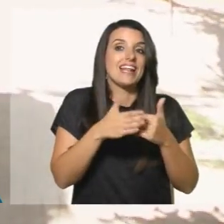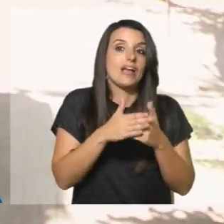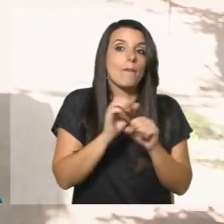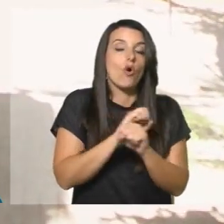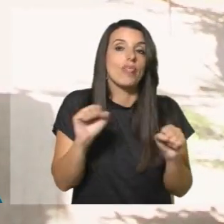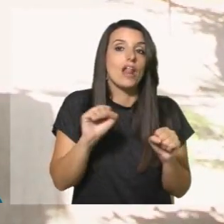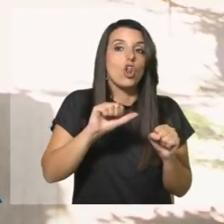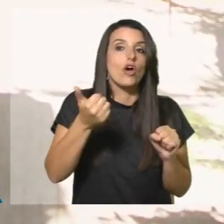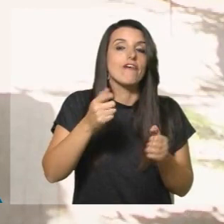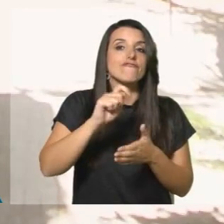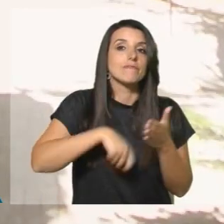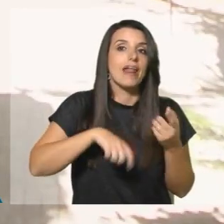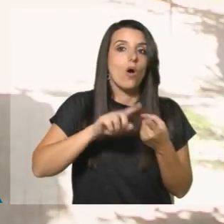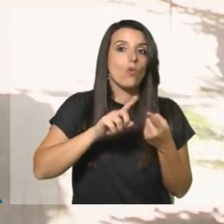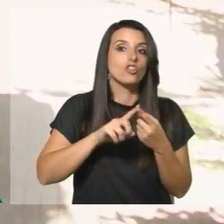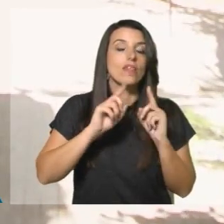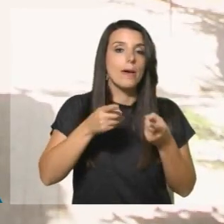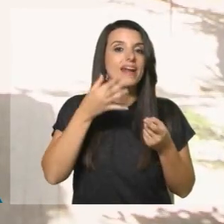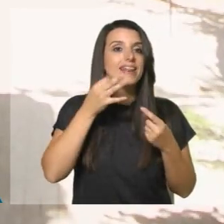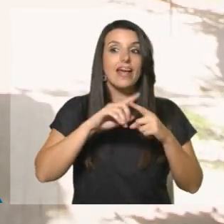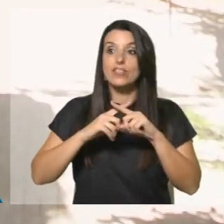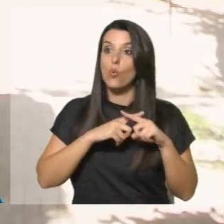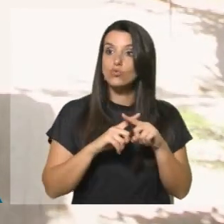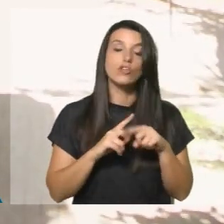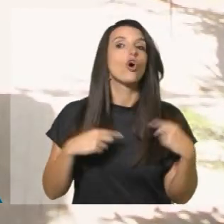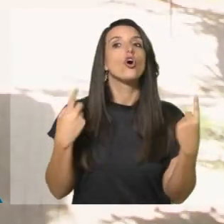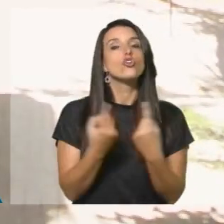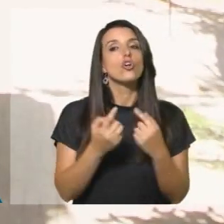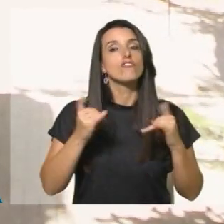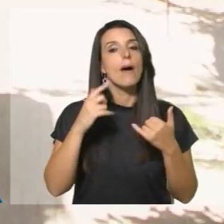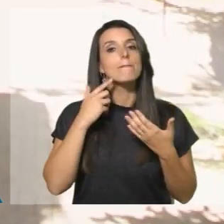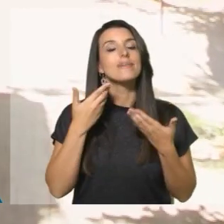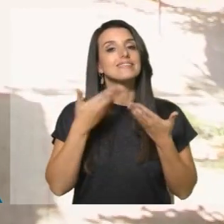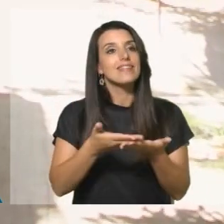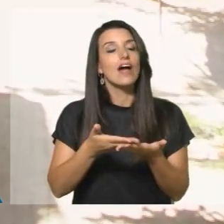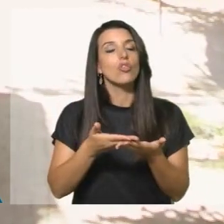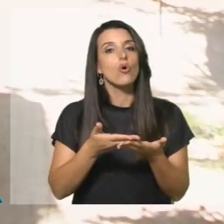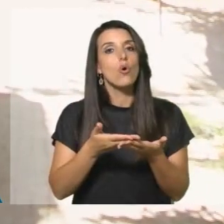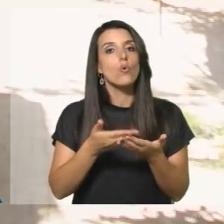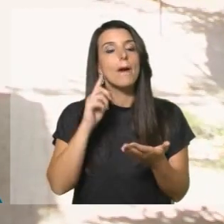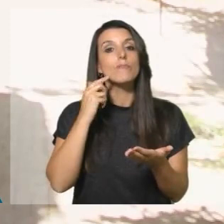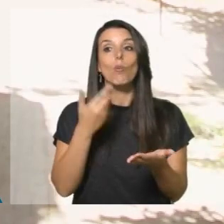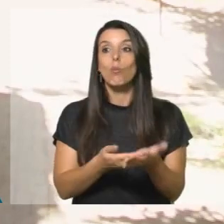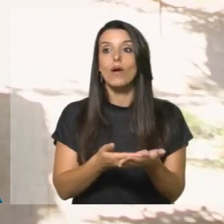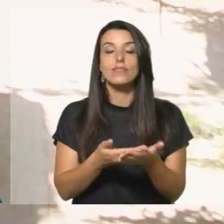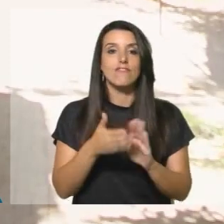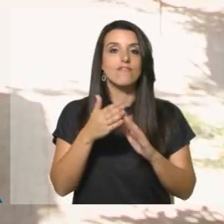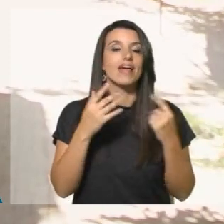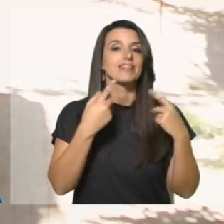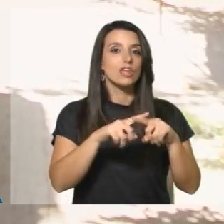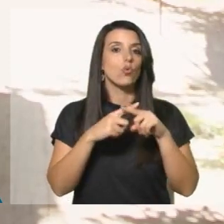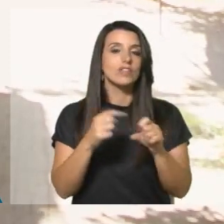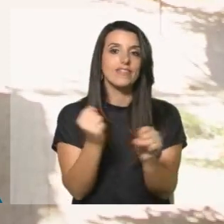llegar a firmar el convenio. En realidad estamos discutiéndolo. Hemos presentado un convenio, una propuesta que ha sido discutida por